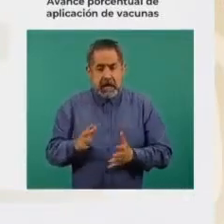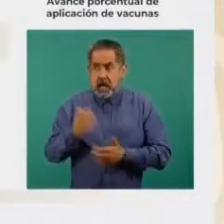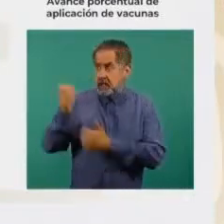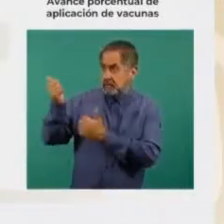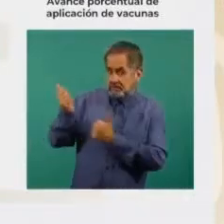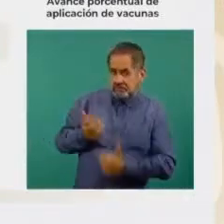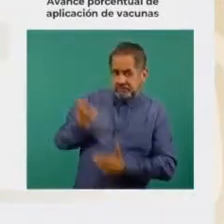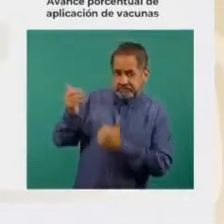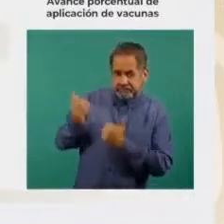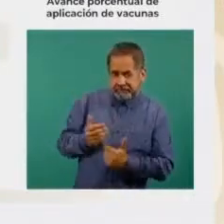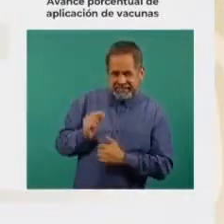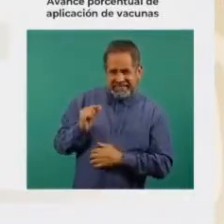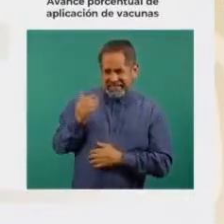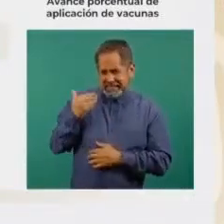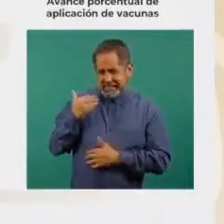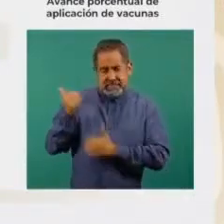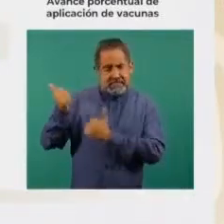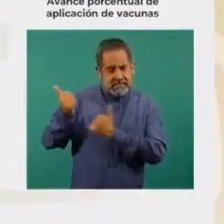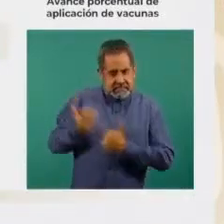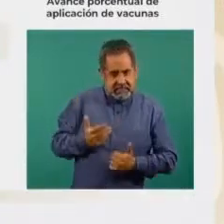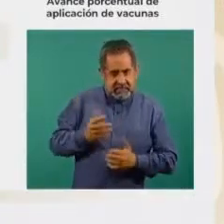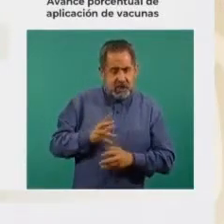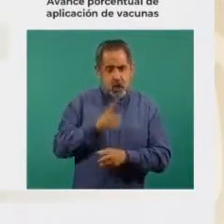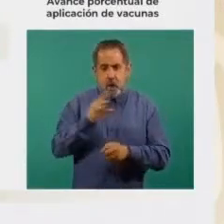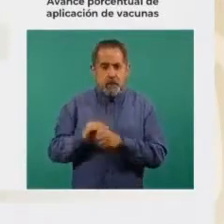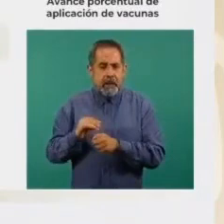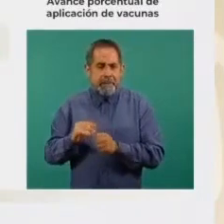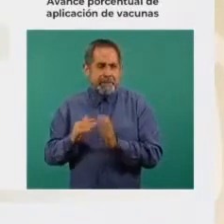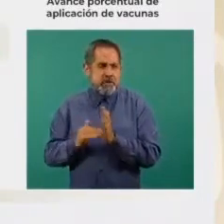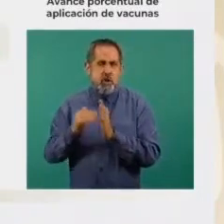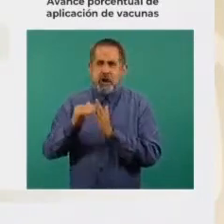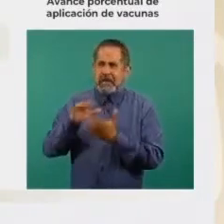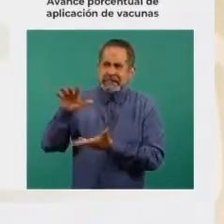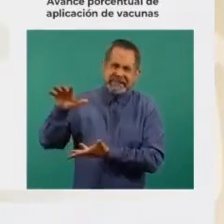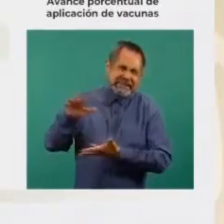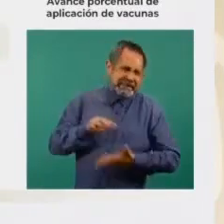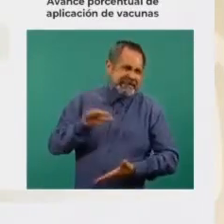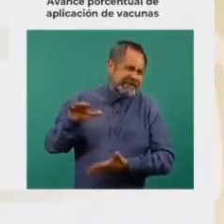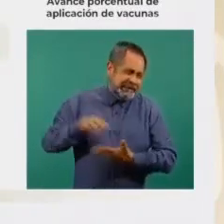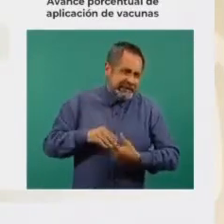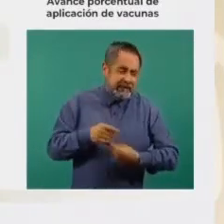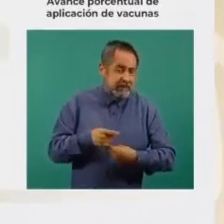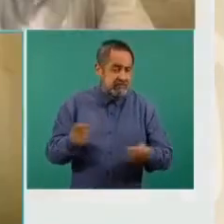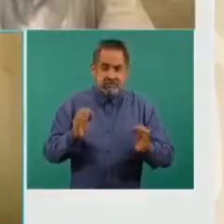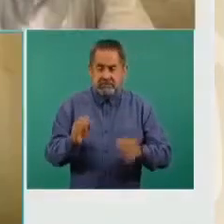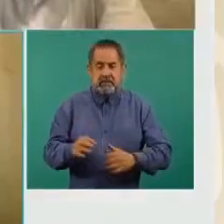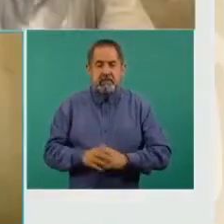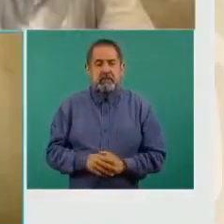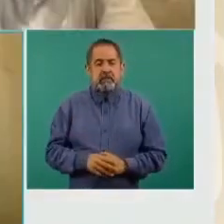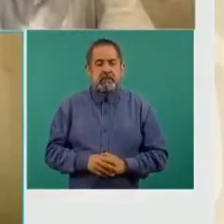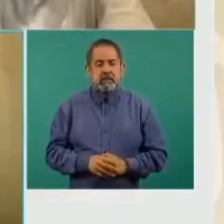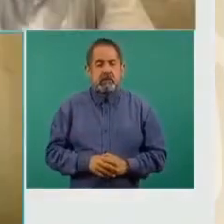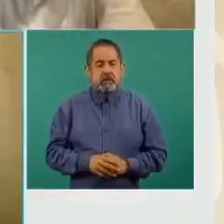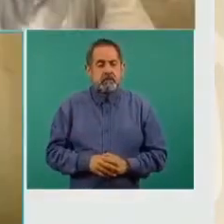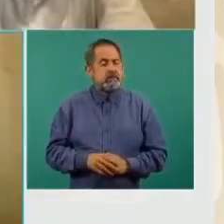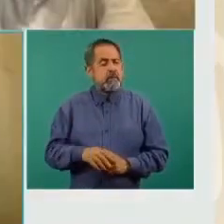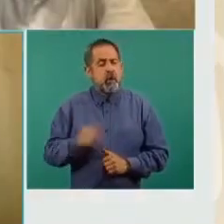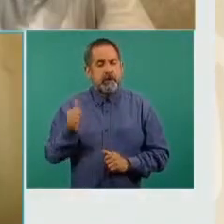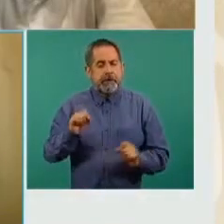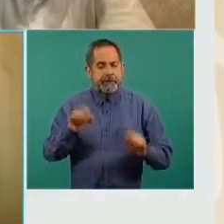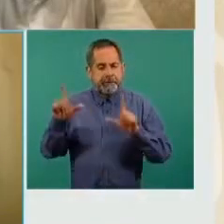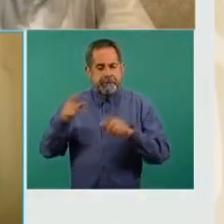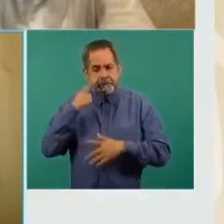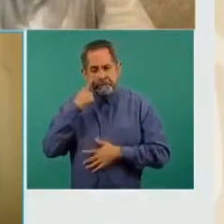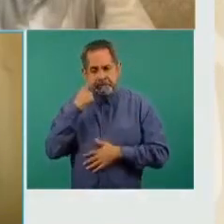que han llegado más recientemente, que han llegado en cantidades millonarias, literalmente hablando. En la siguiente diapositiva, como ya es